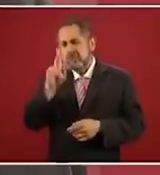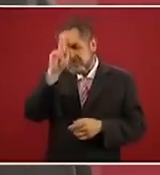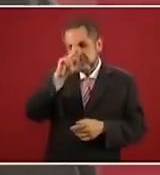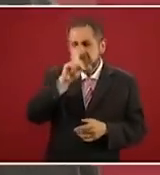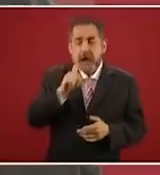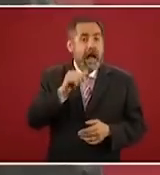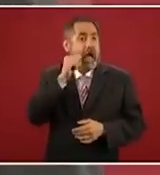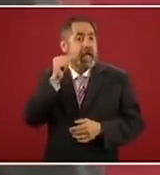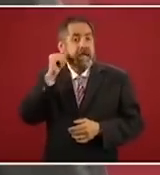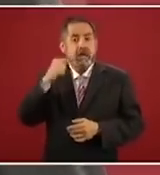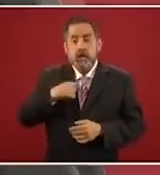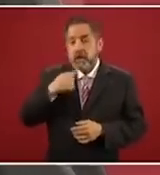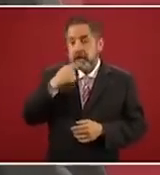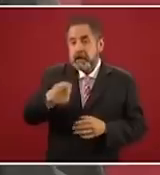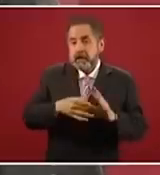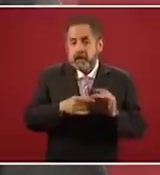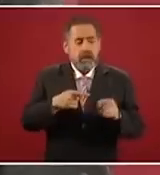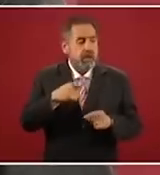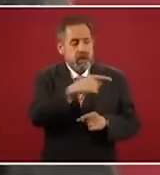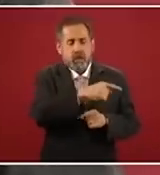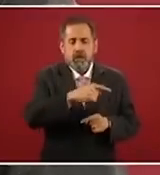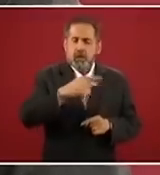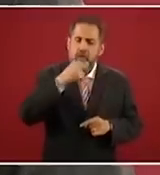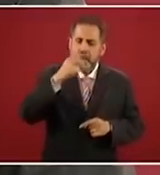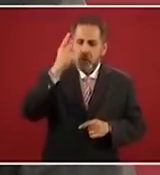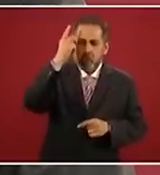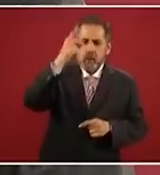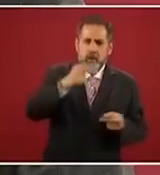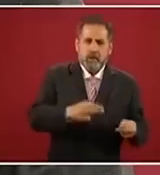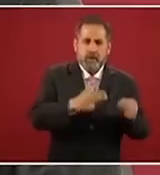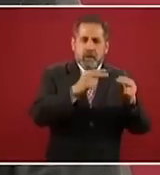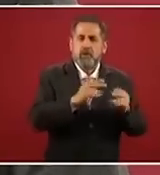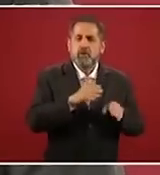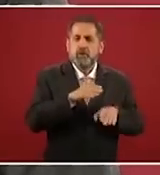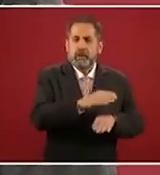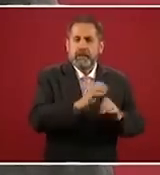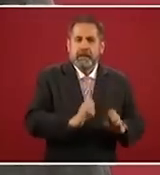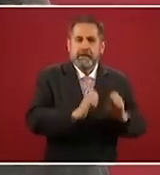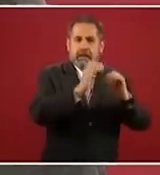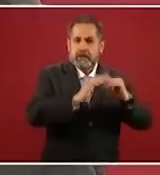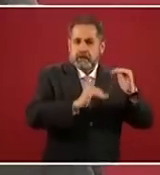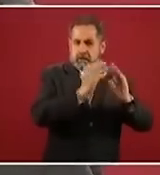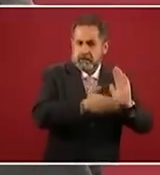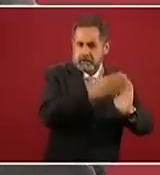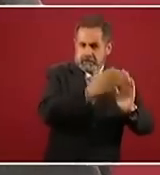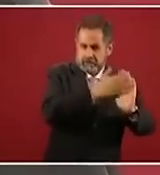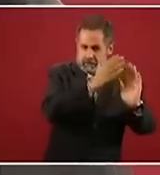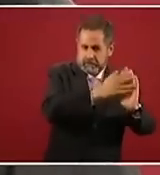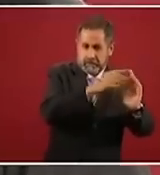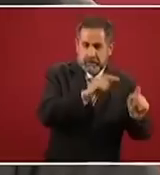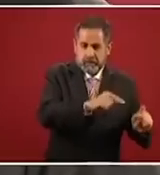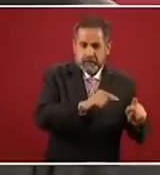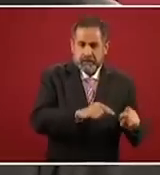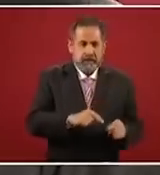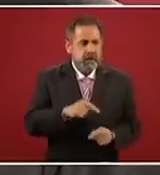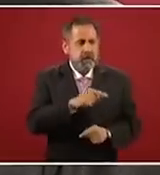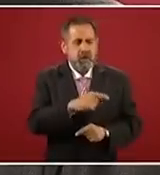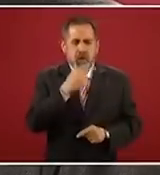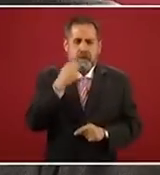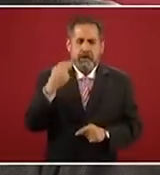a un empresario inmobiliario, señor